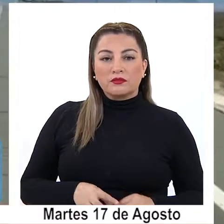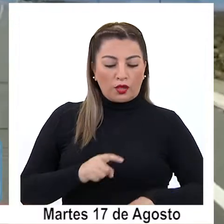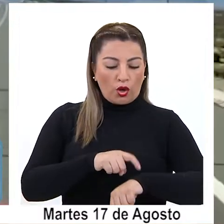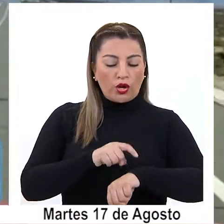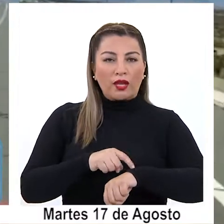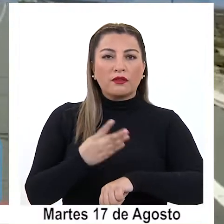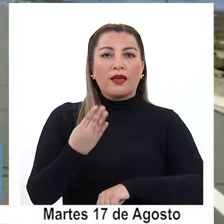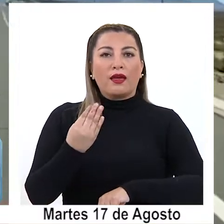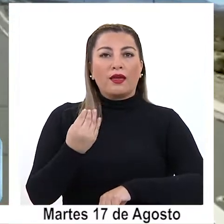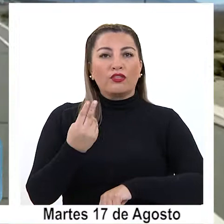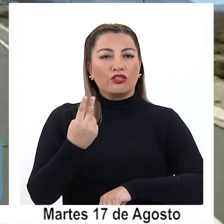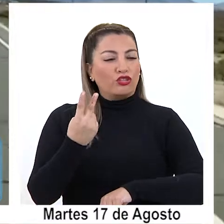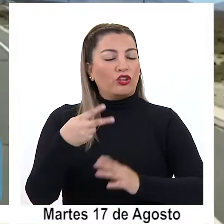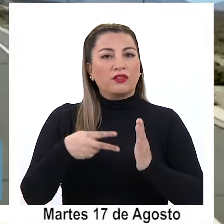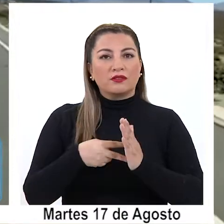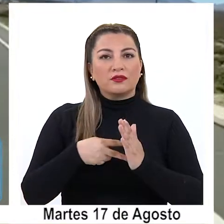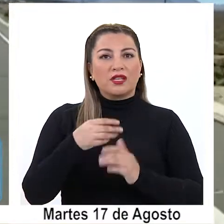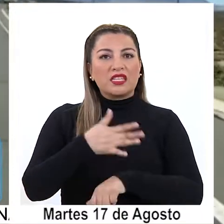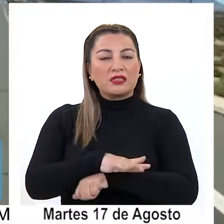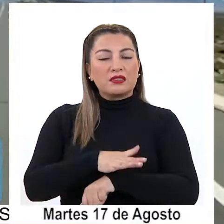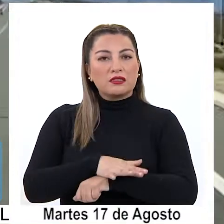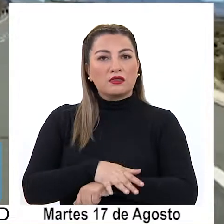14-15 horas, Colchane.